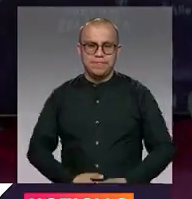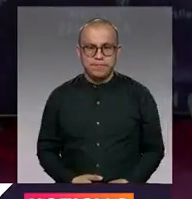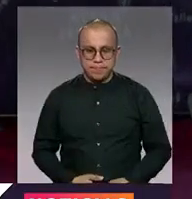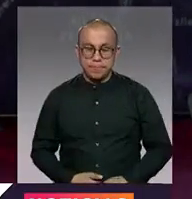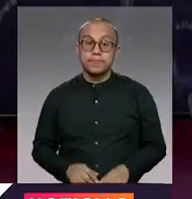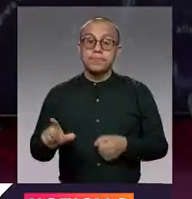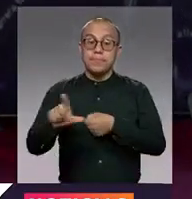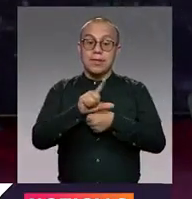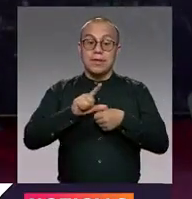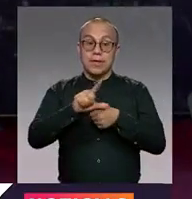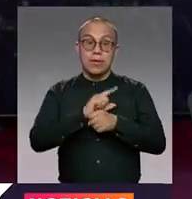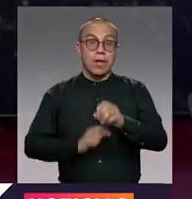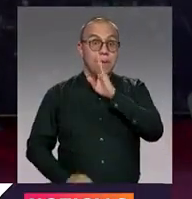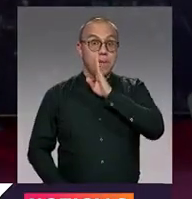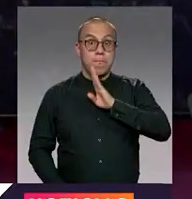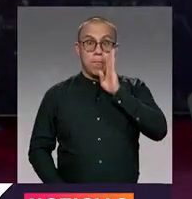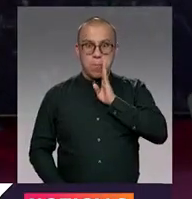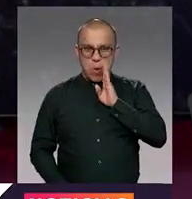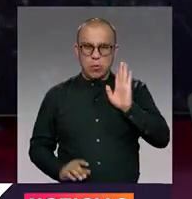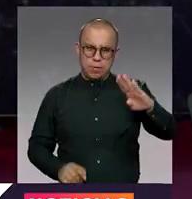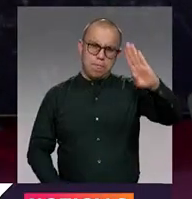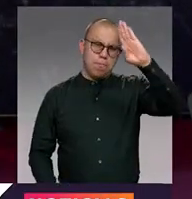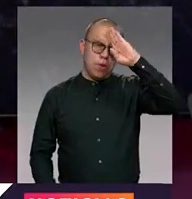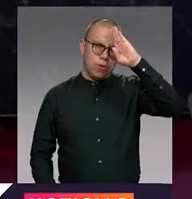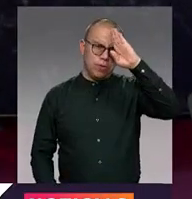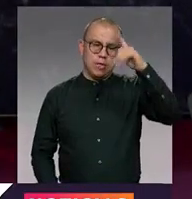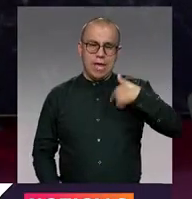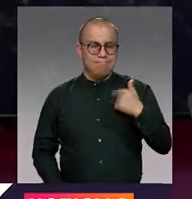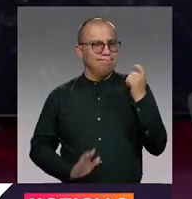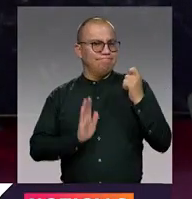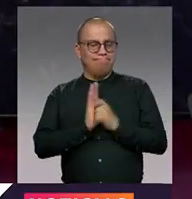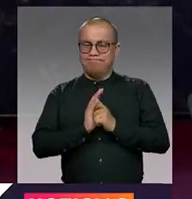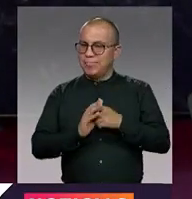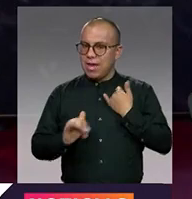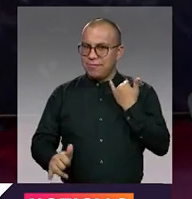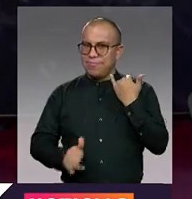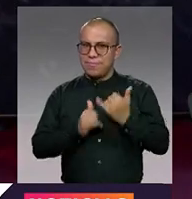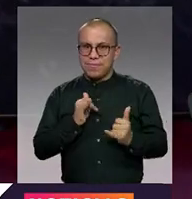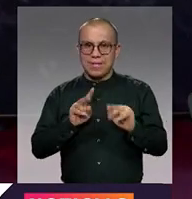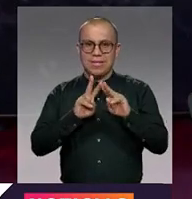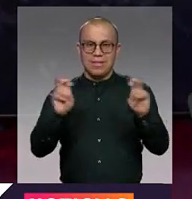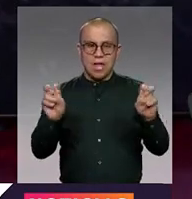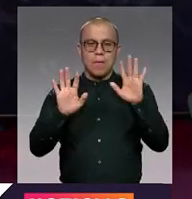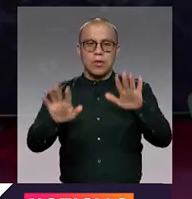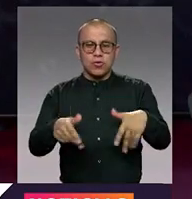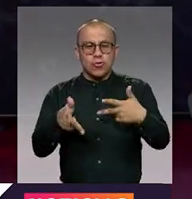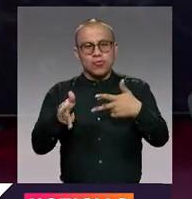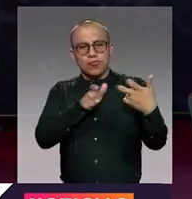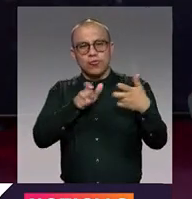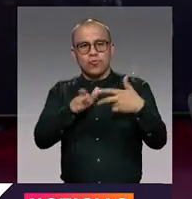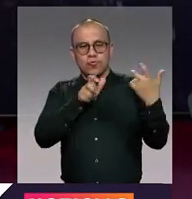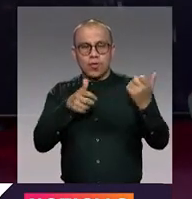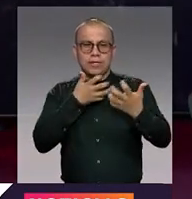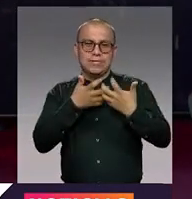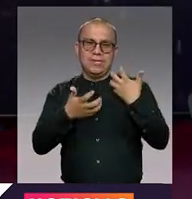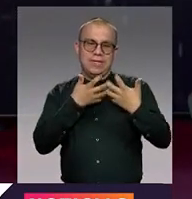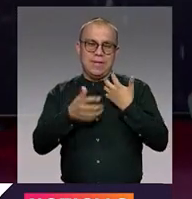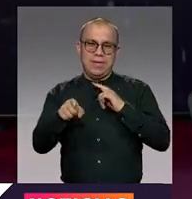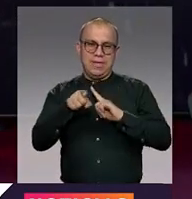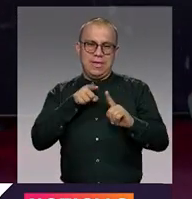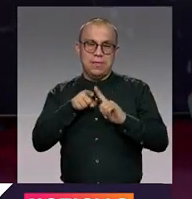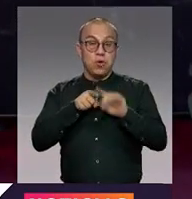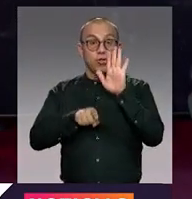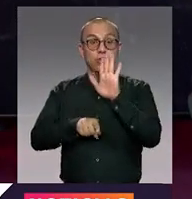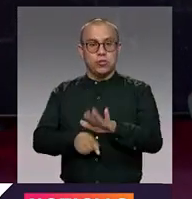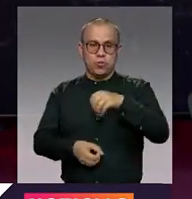Y en la localidad de Bosa, la Policía Metropolitana de Bogotá le puso punto final al robo de combustible en el Sistema Integrado de Transporte de